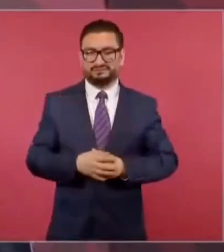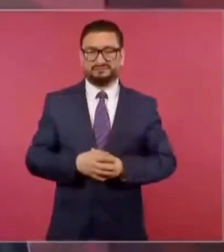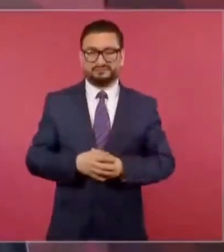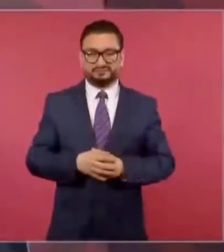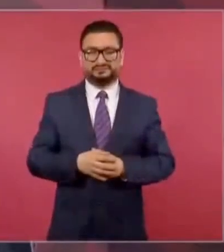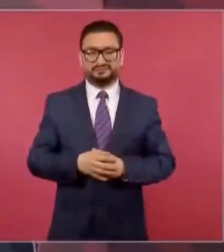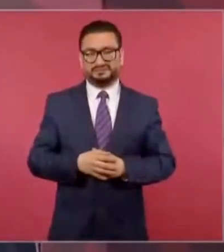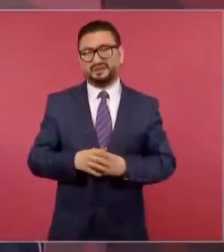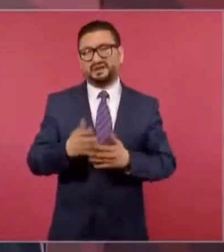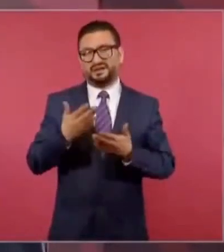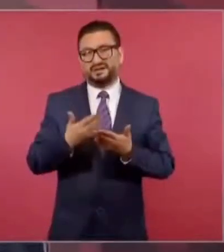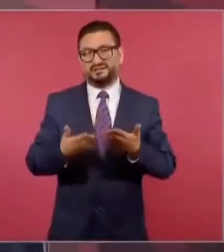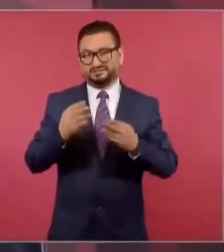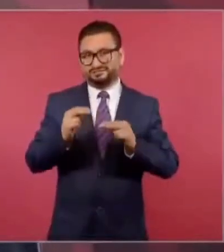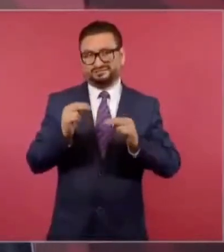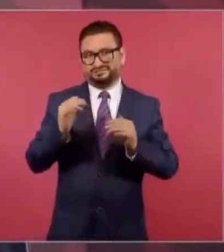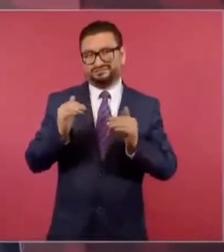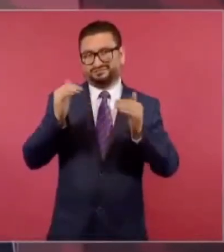sofisticados,